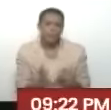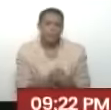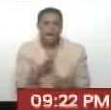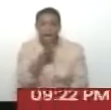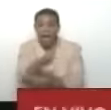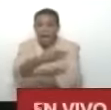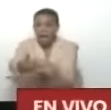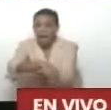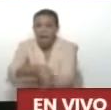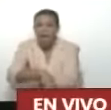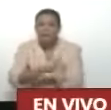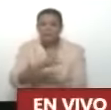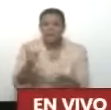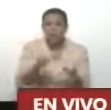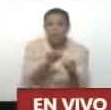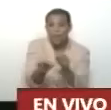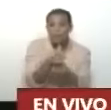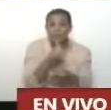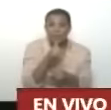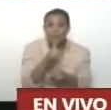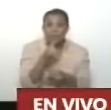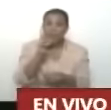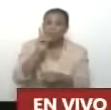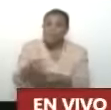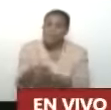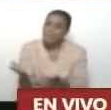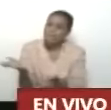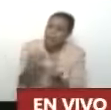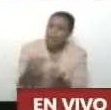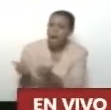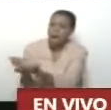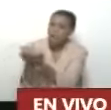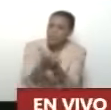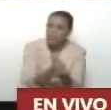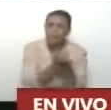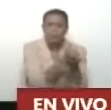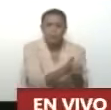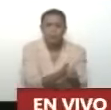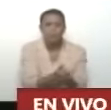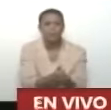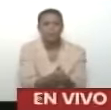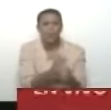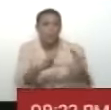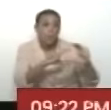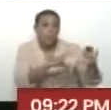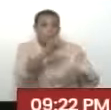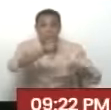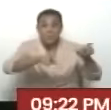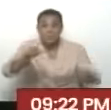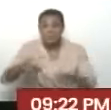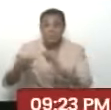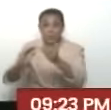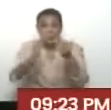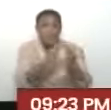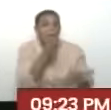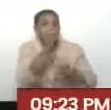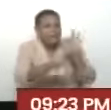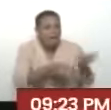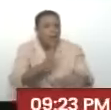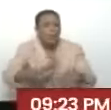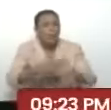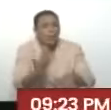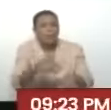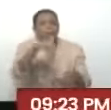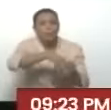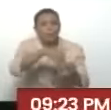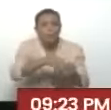salir a las calles, hacer un volanteo, sino hacer un arepazo. Y estar cara a cara, conversar con la comunidad y explicarle.